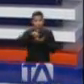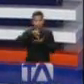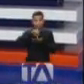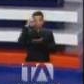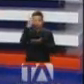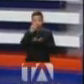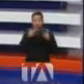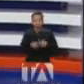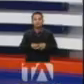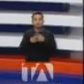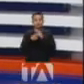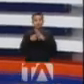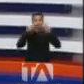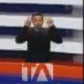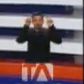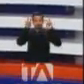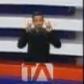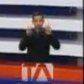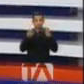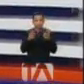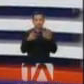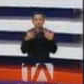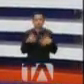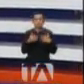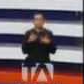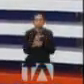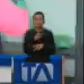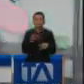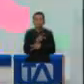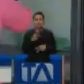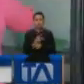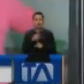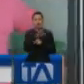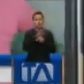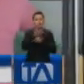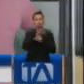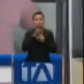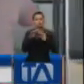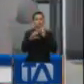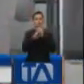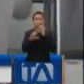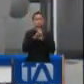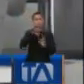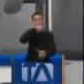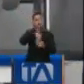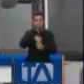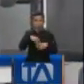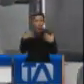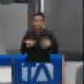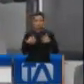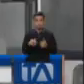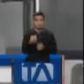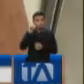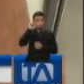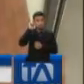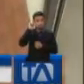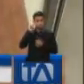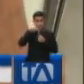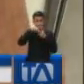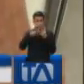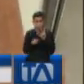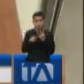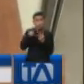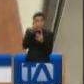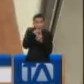Y con esto empezamos los titulares. Alarmante índice de acoso sexual en el transporte público. Una de cada cuatro mujeres,